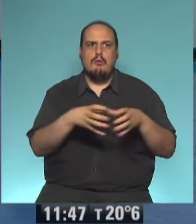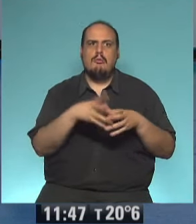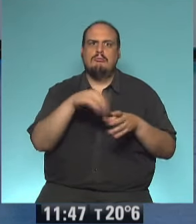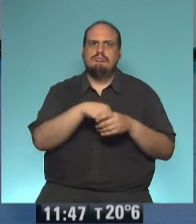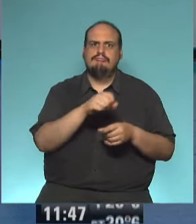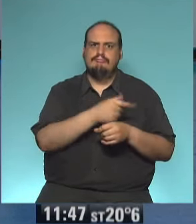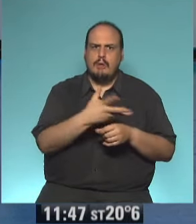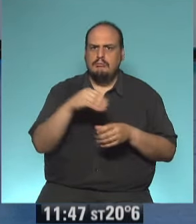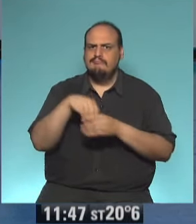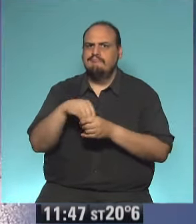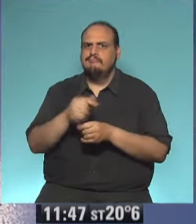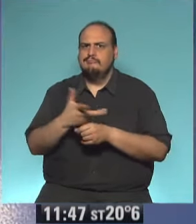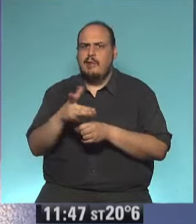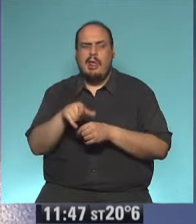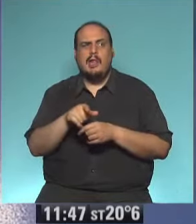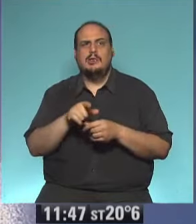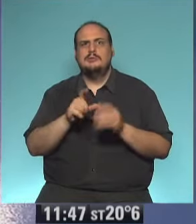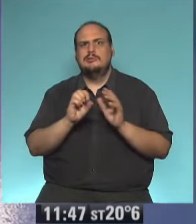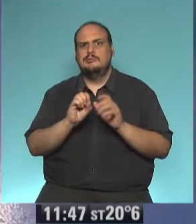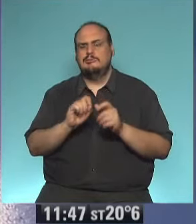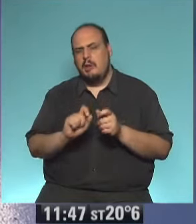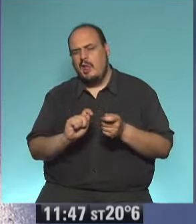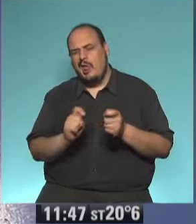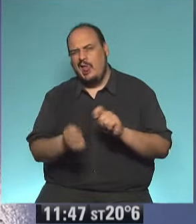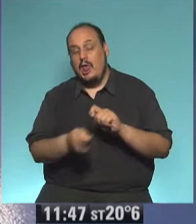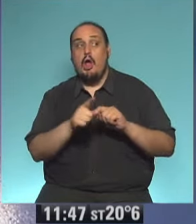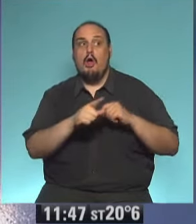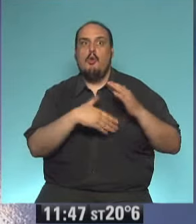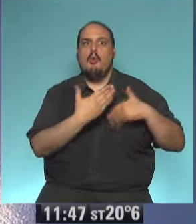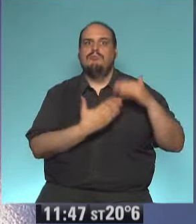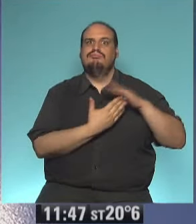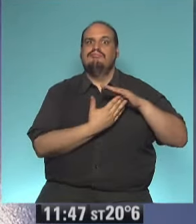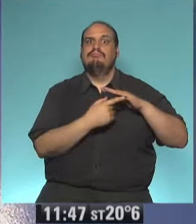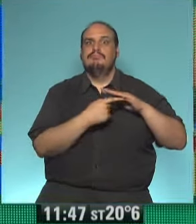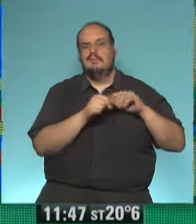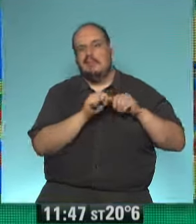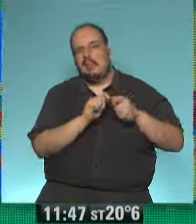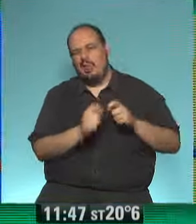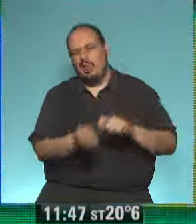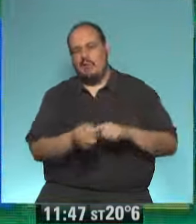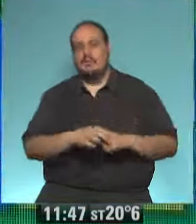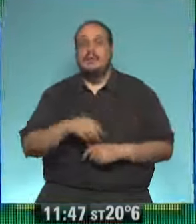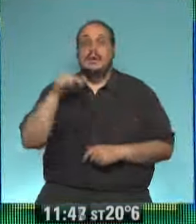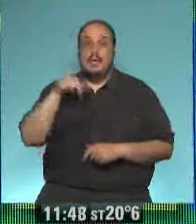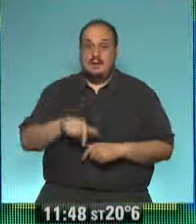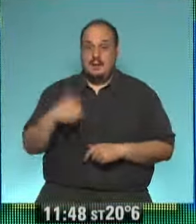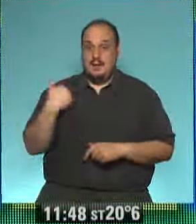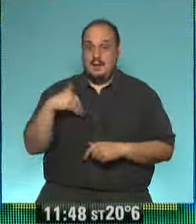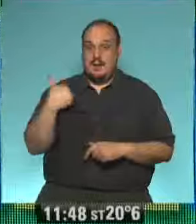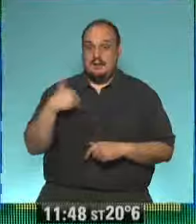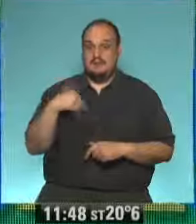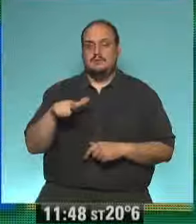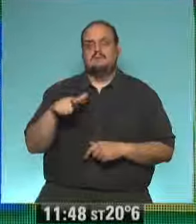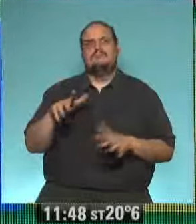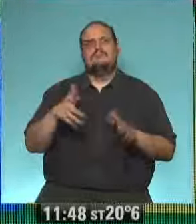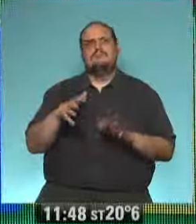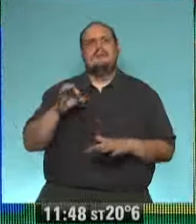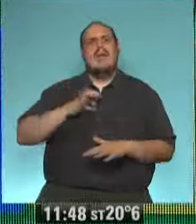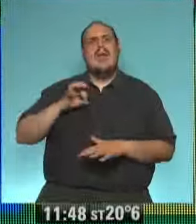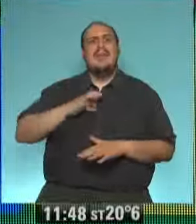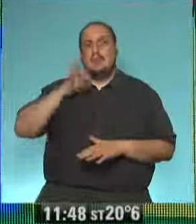y obviamente los terminamos conociendo con otro nombre o son variedades del mismo juego. Y después hay uno que se juega acá, particularmente en Argentina, desde, por ejemplo, los